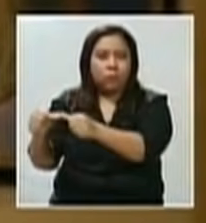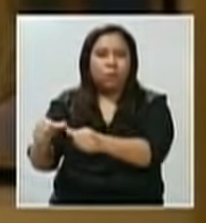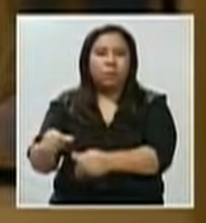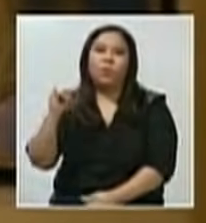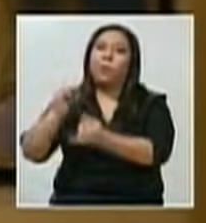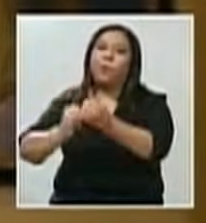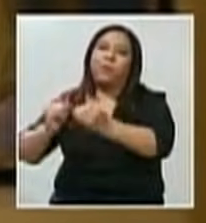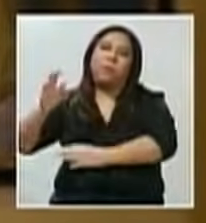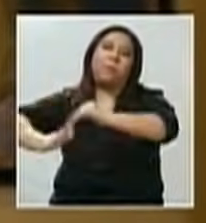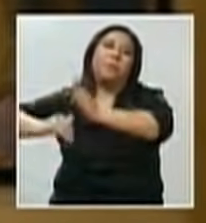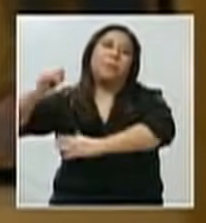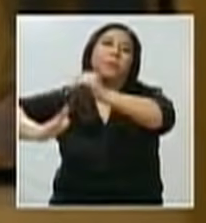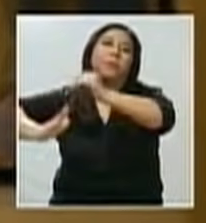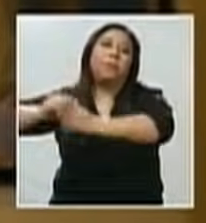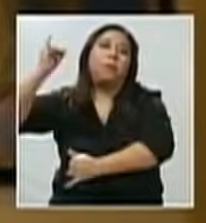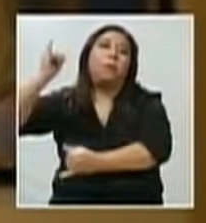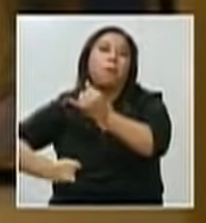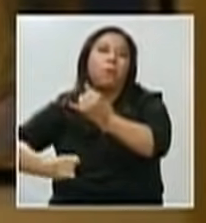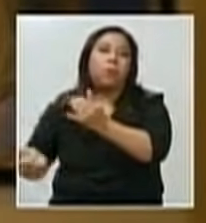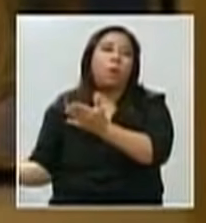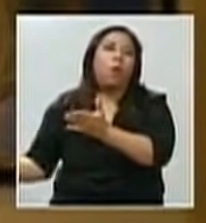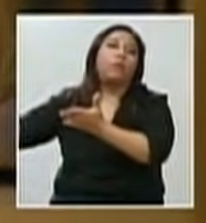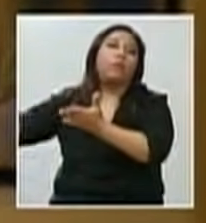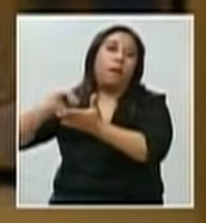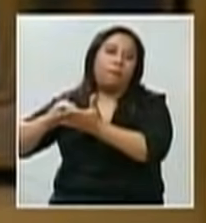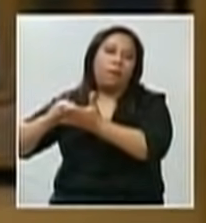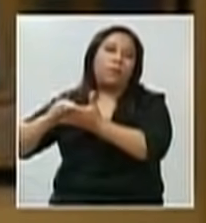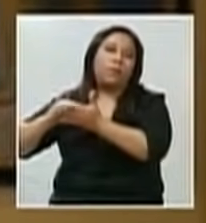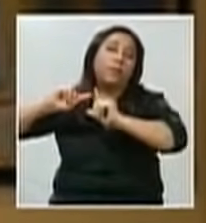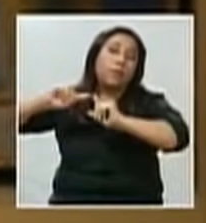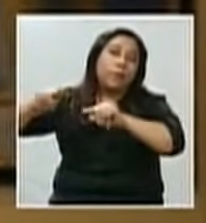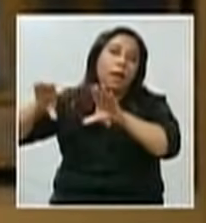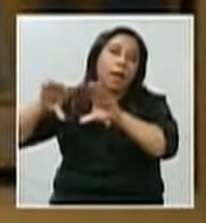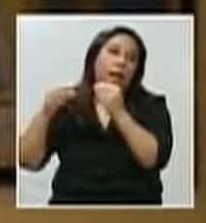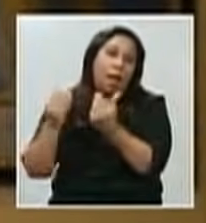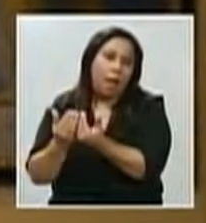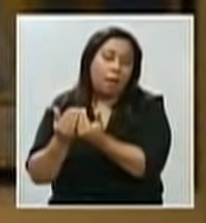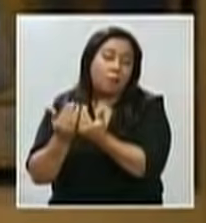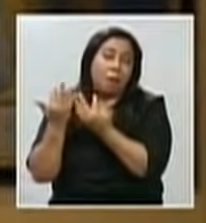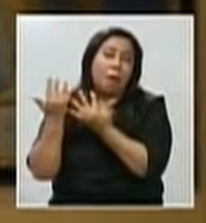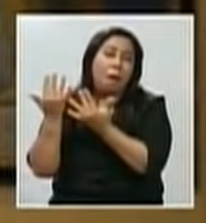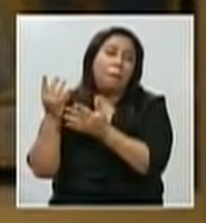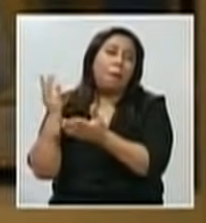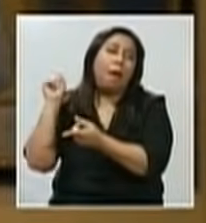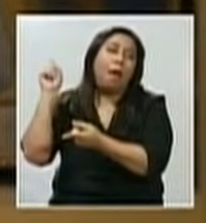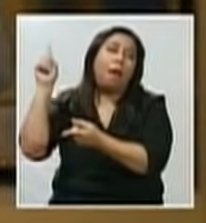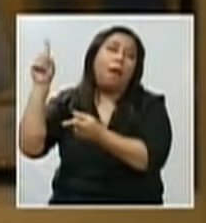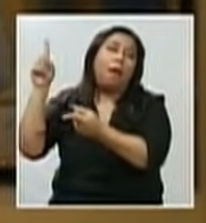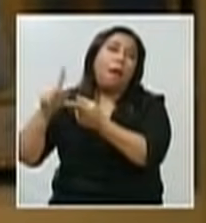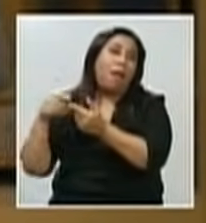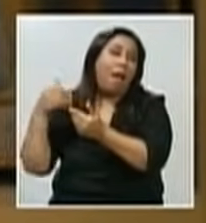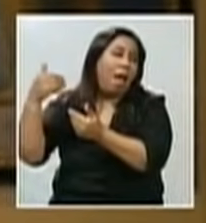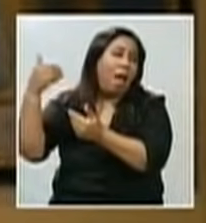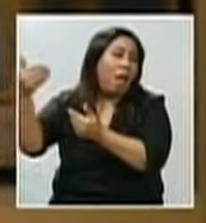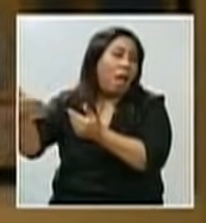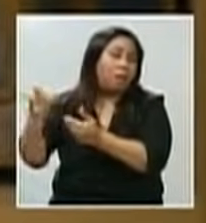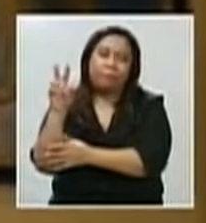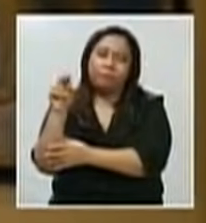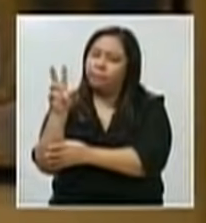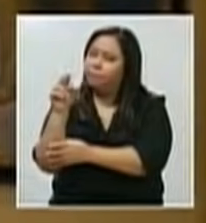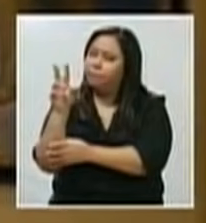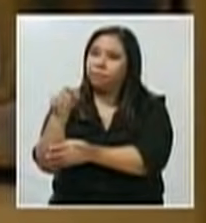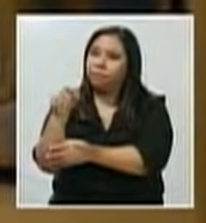reconstruido para volver a la semipresencialidad, tal como lo dicen muchos actores del sistema educativo. Mantenerlo